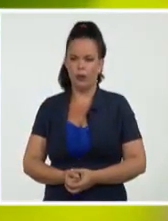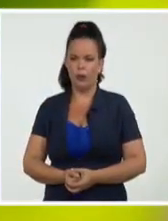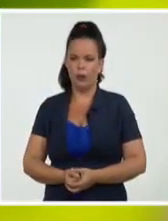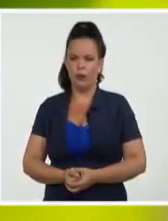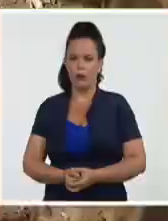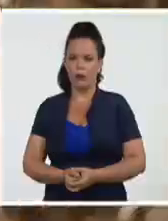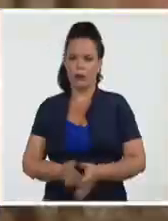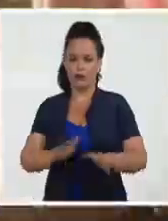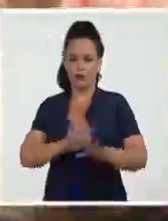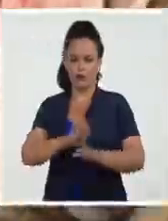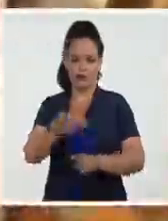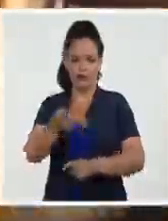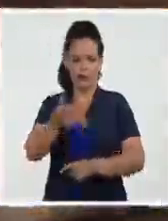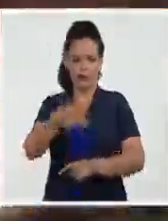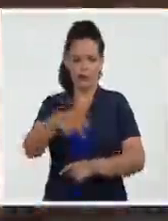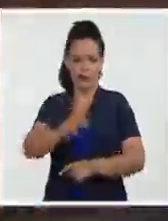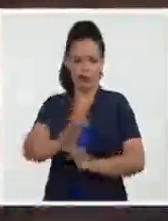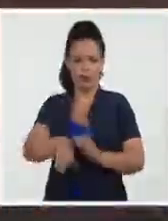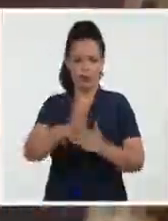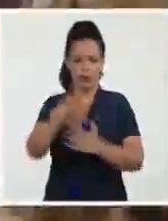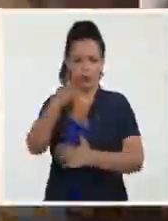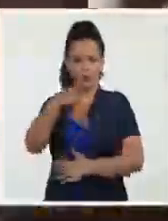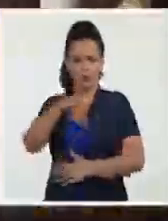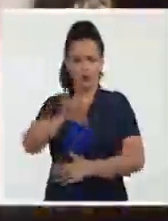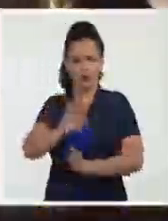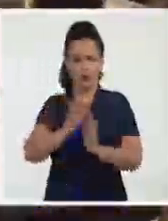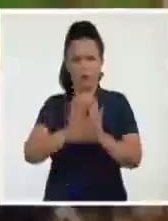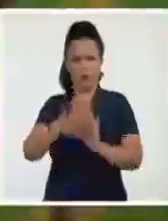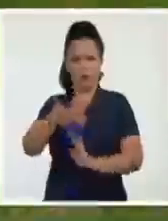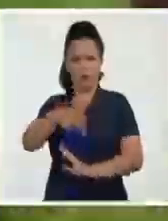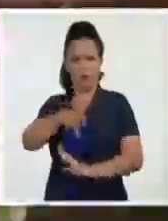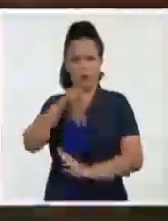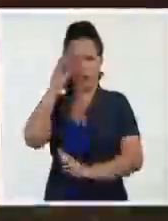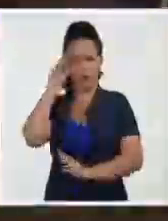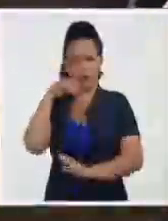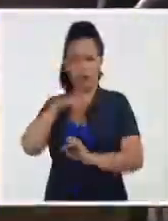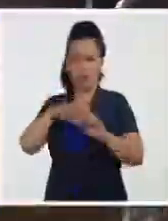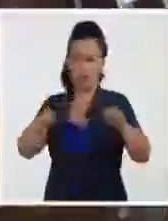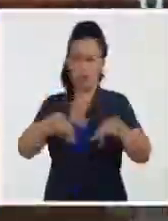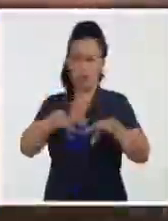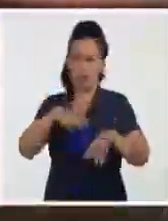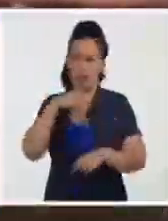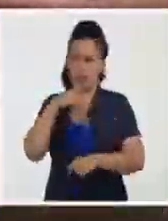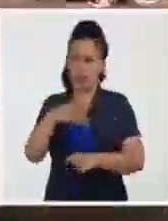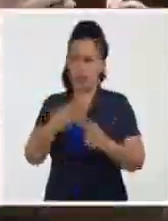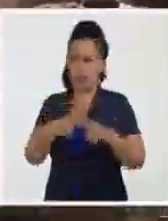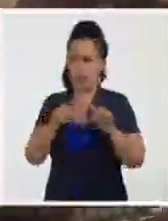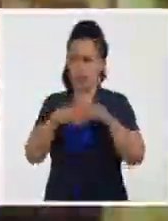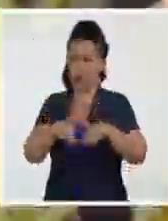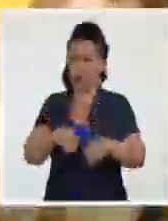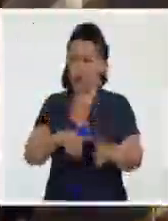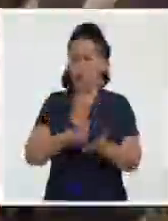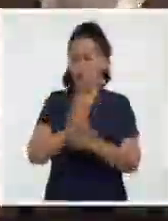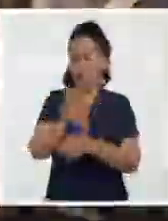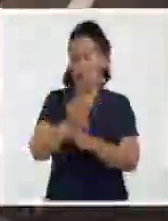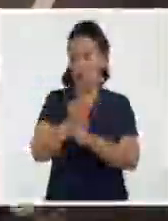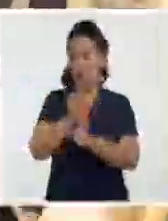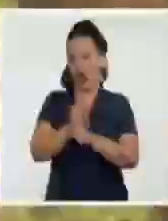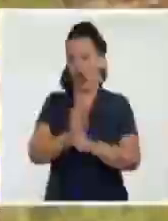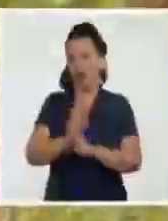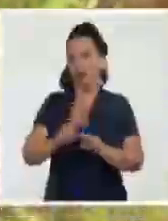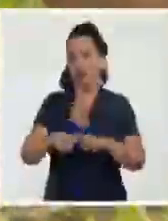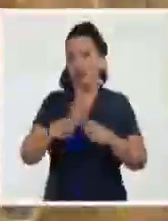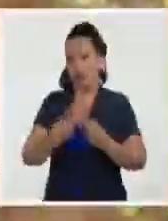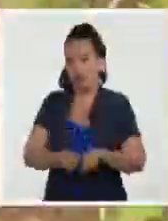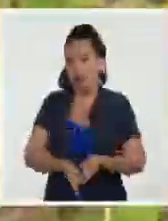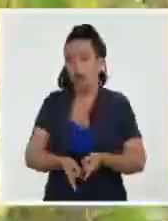Se acerca el 26 de julio en medio de un complejo panorama. No obstante, aquí nadie se da por vencido, menos aún ante los intentos de asfixiar a la